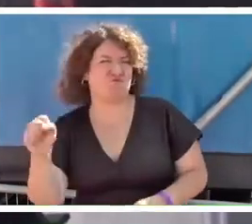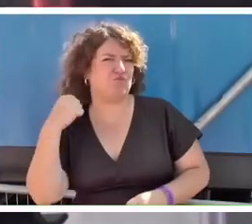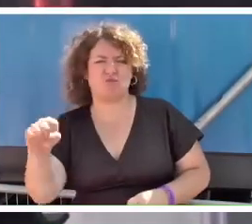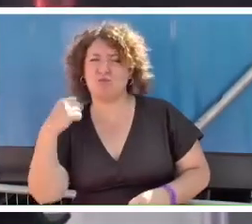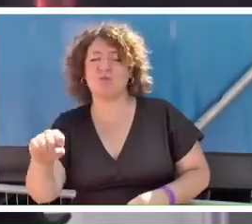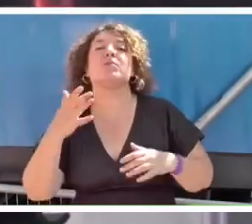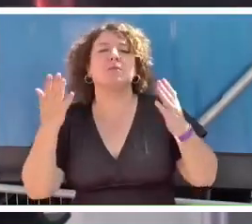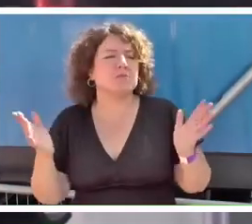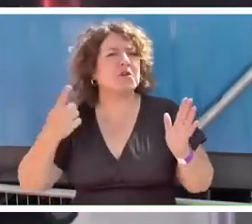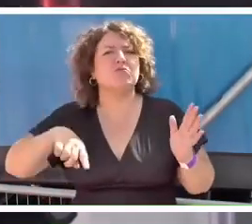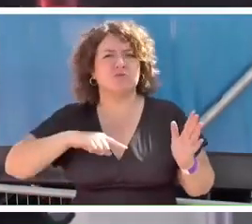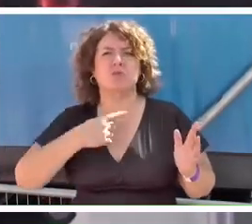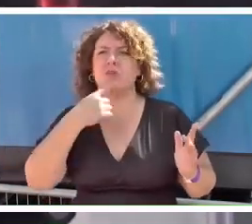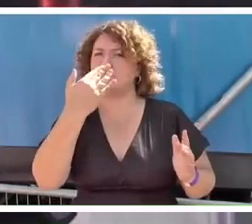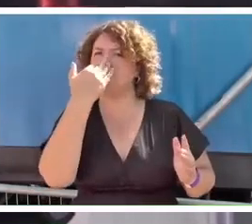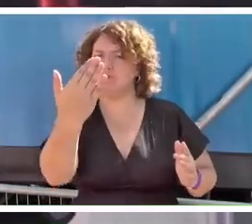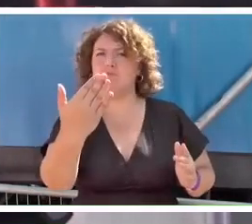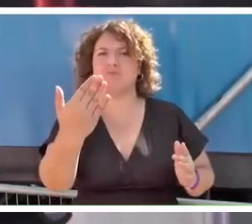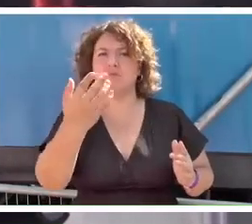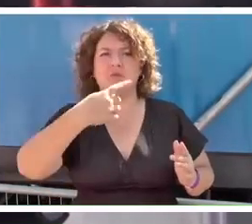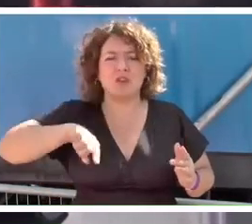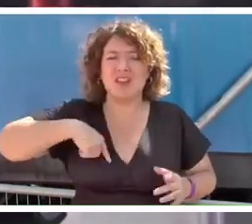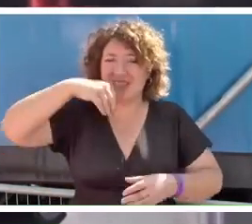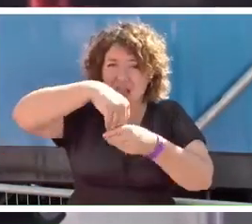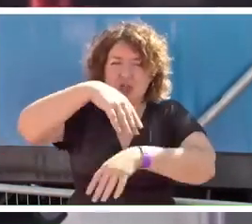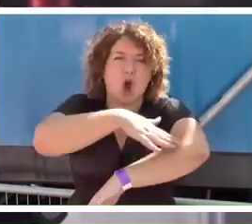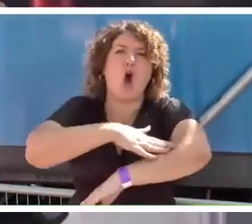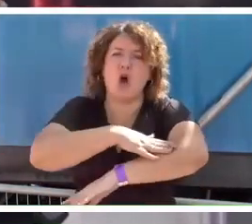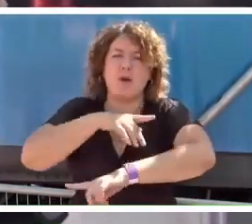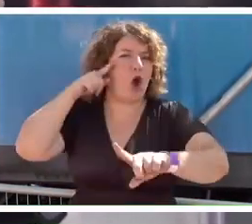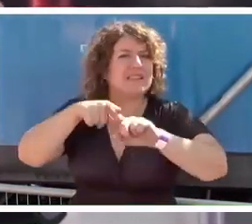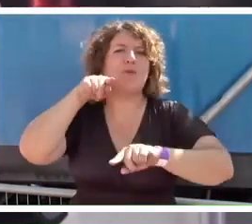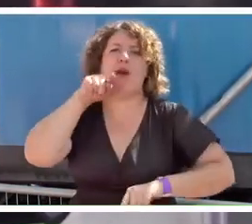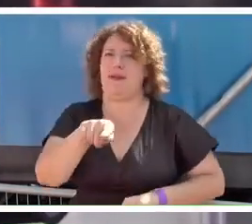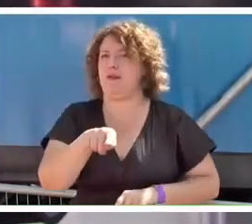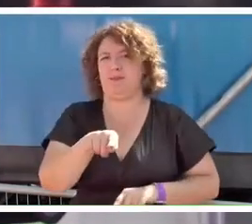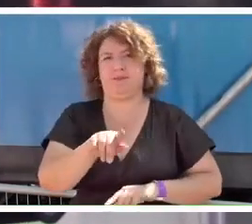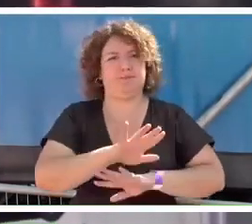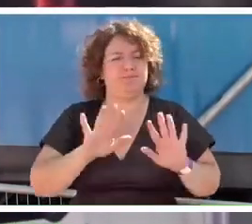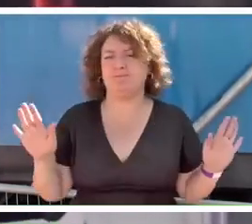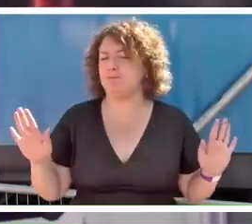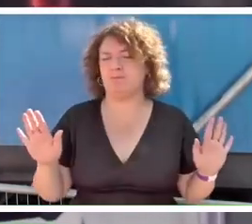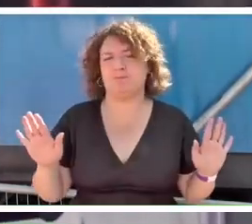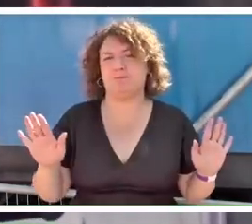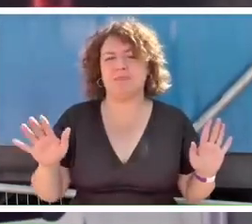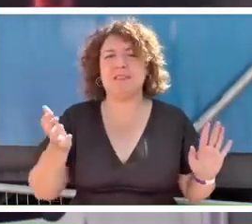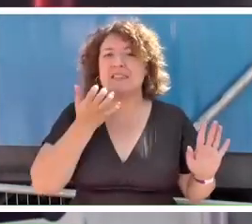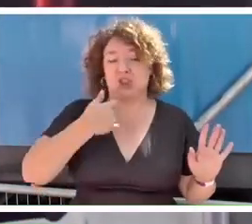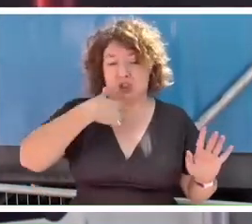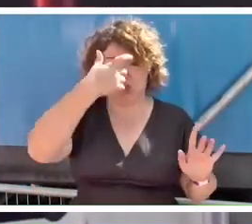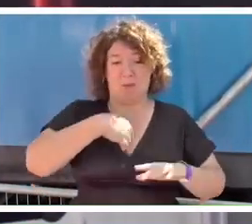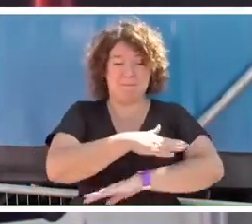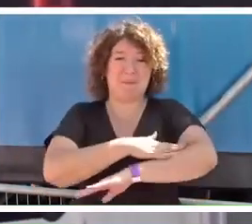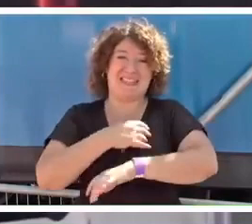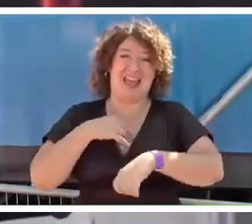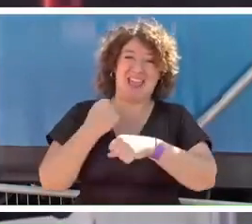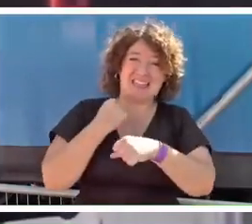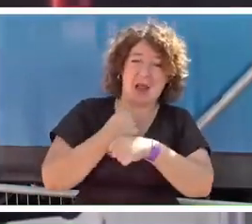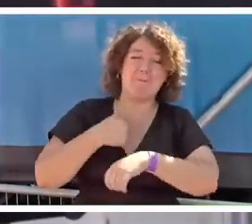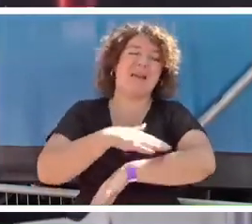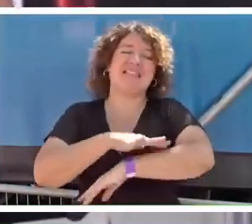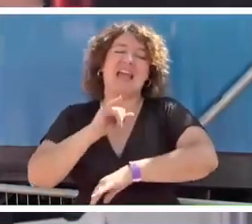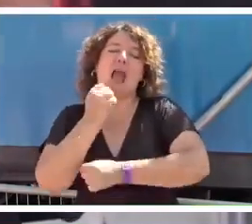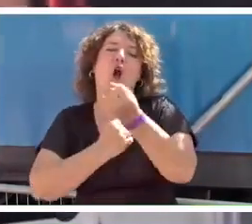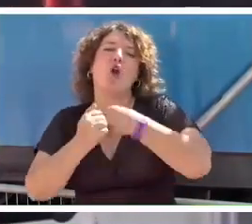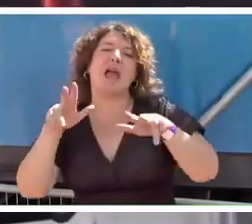os digo alto y claro que estamos en el Gobierno para esto. No tendría sentido que yo fuera ministra de Trabajo y